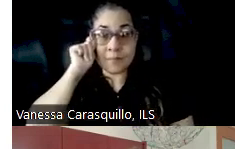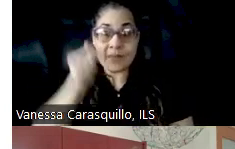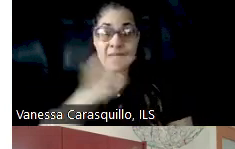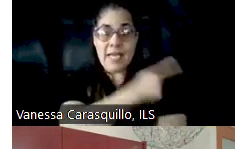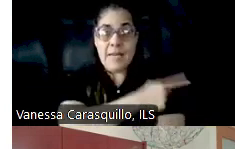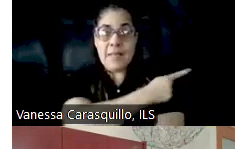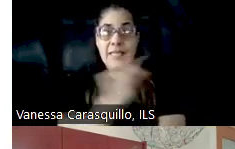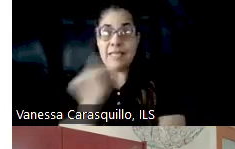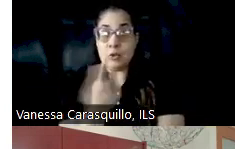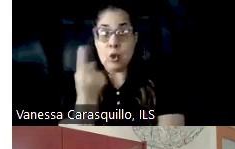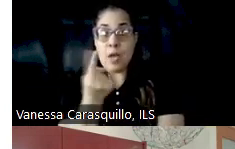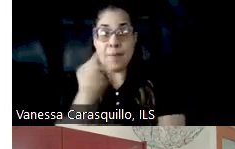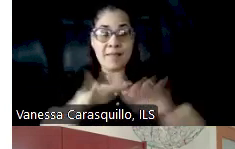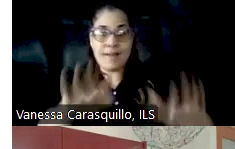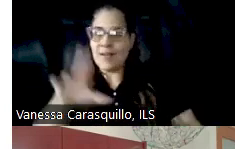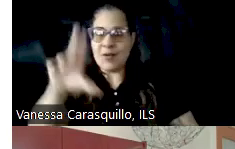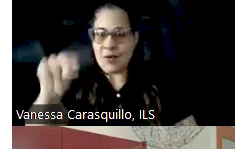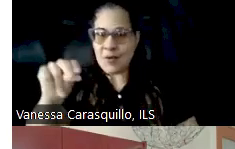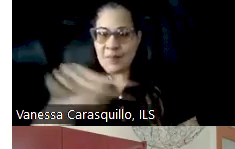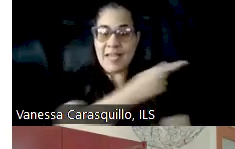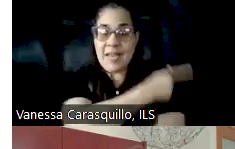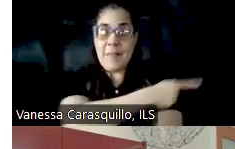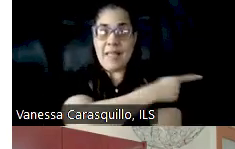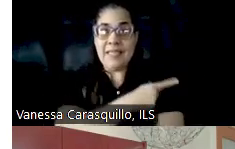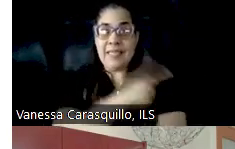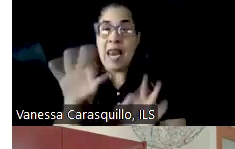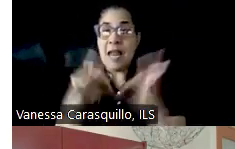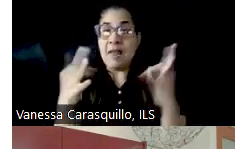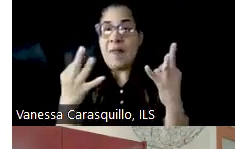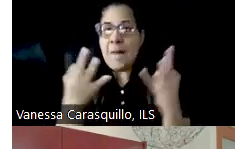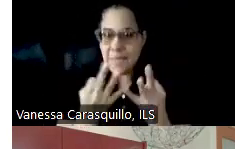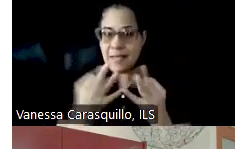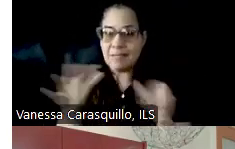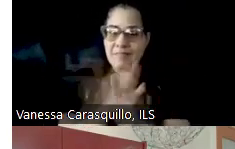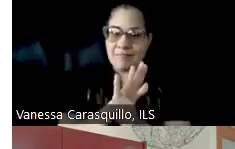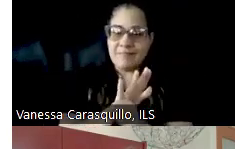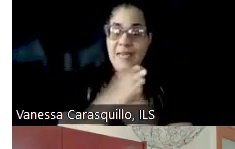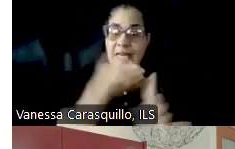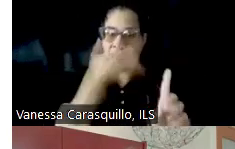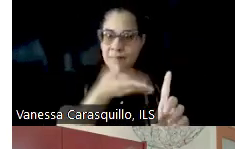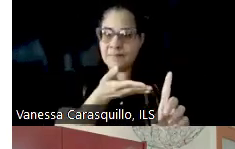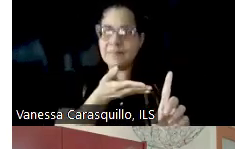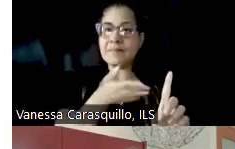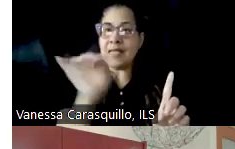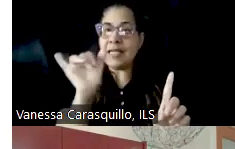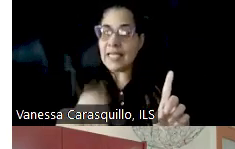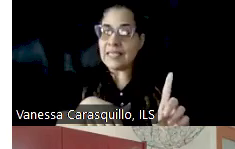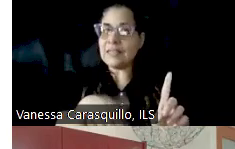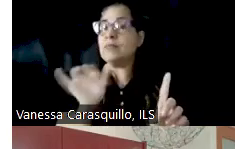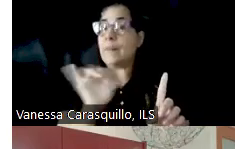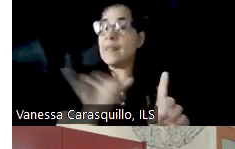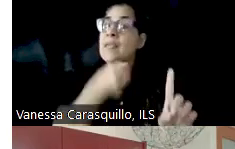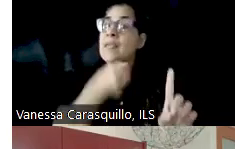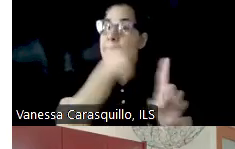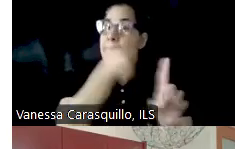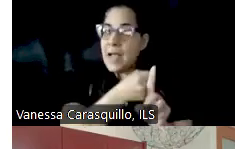nuestro paciente es el contexto familiar donde está ese niño. Así que también eso tiene un impacto en la familia y en